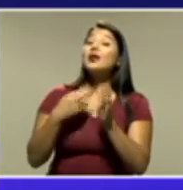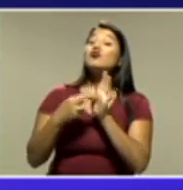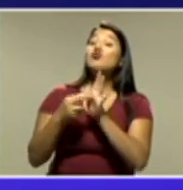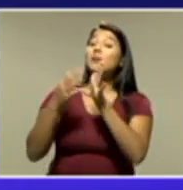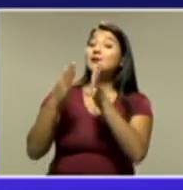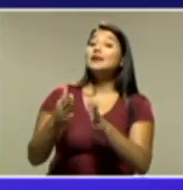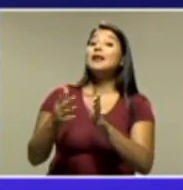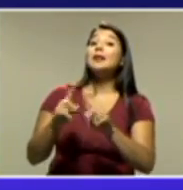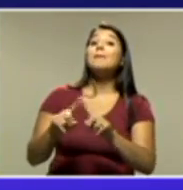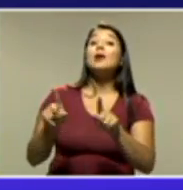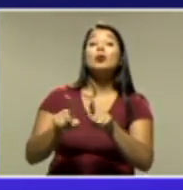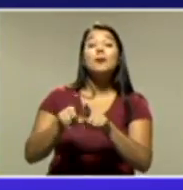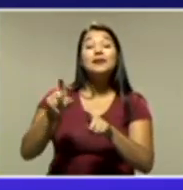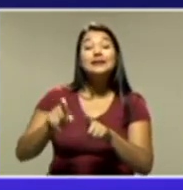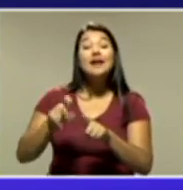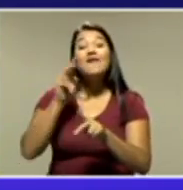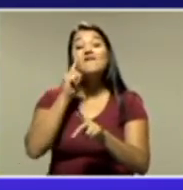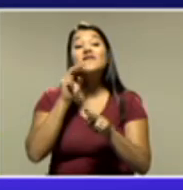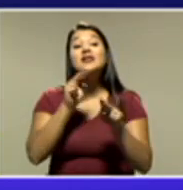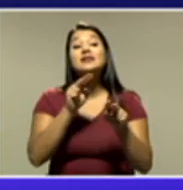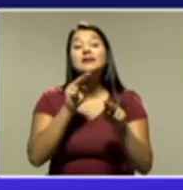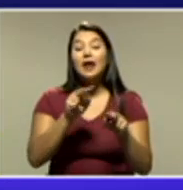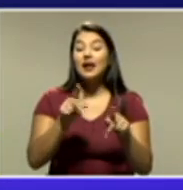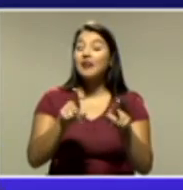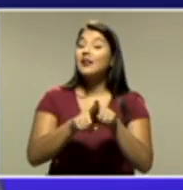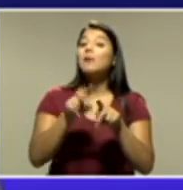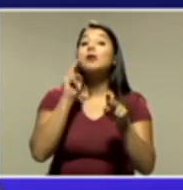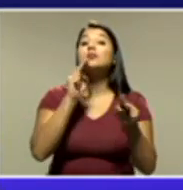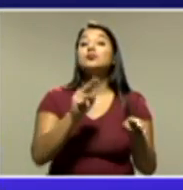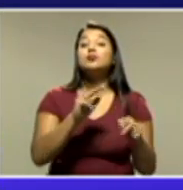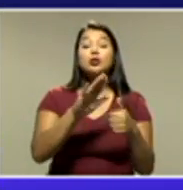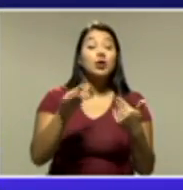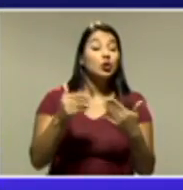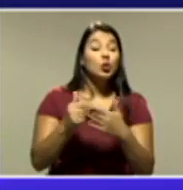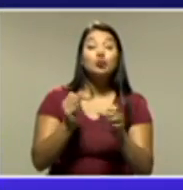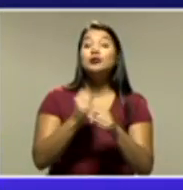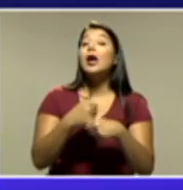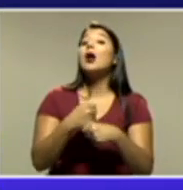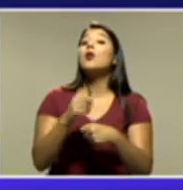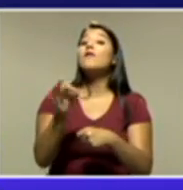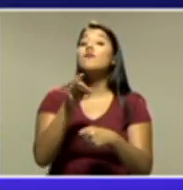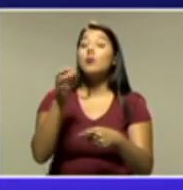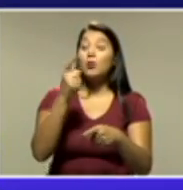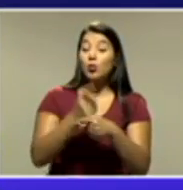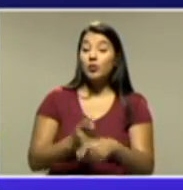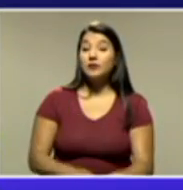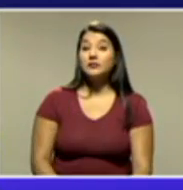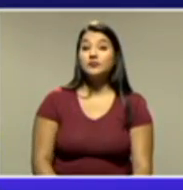tener fiscales que también van a estar observando que todo se realice de manera adecuada.